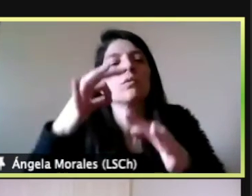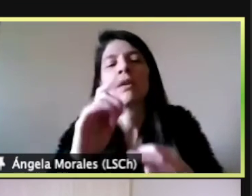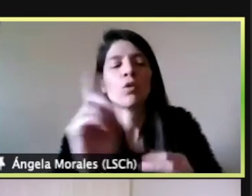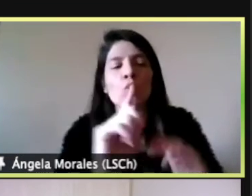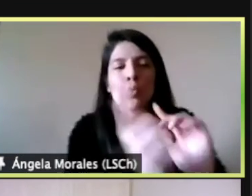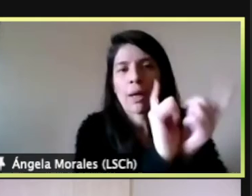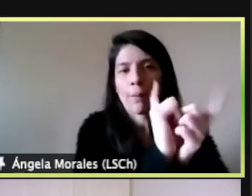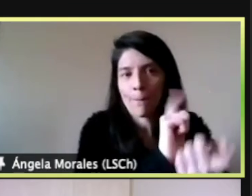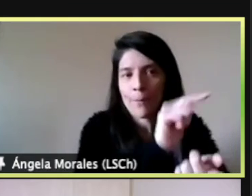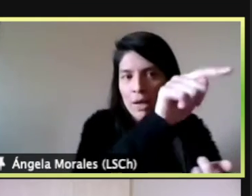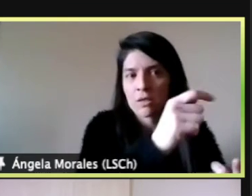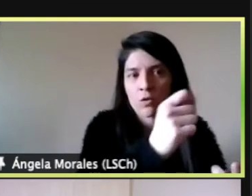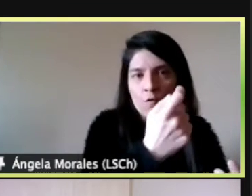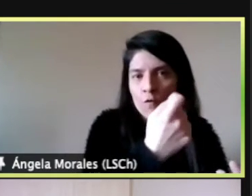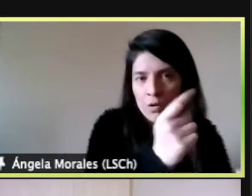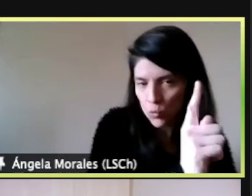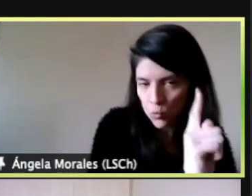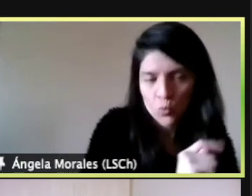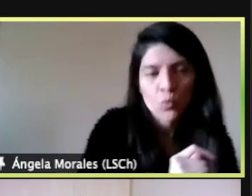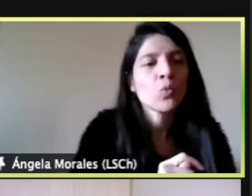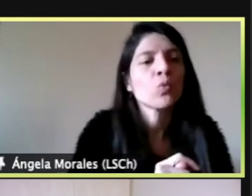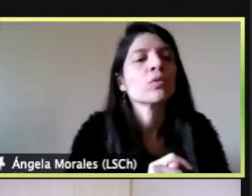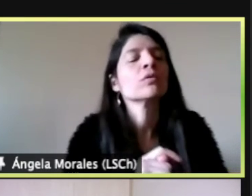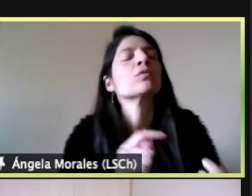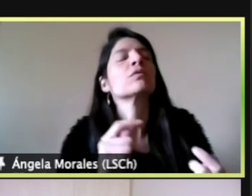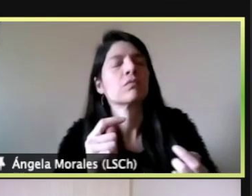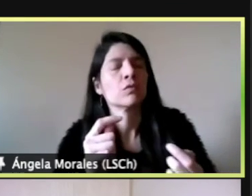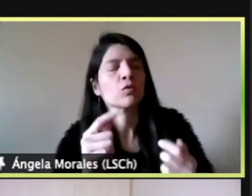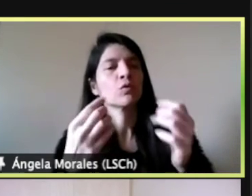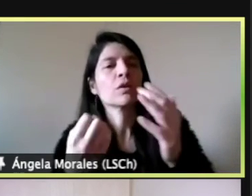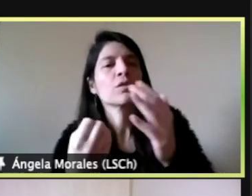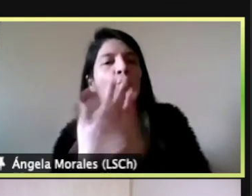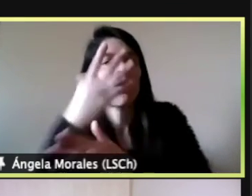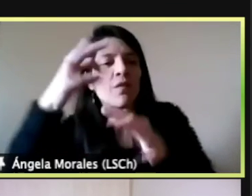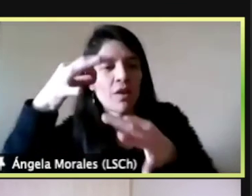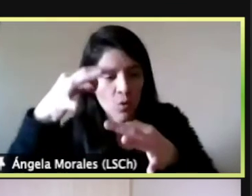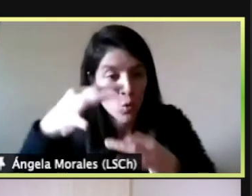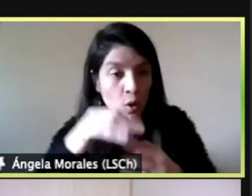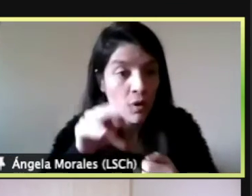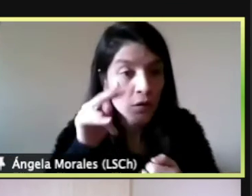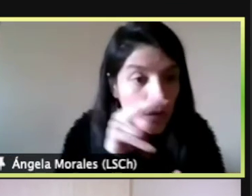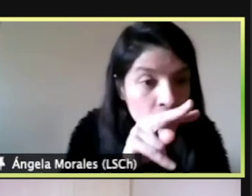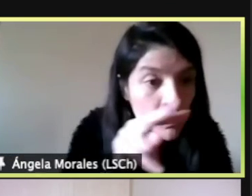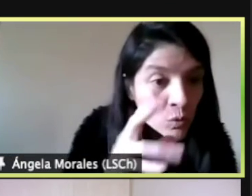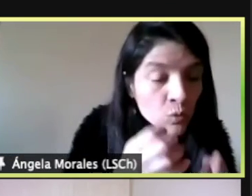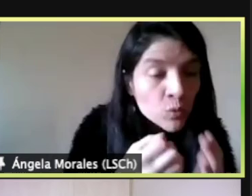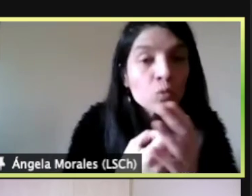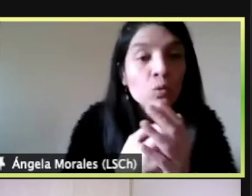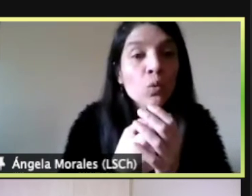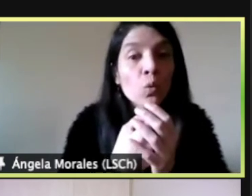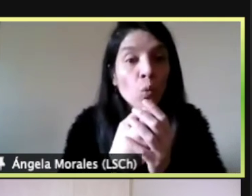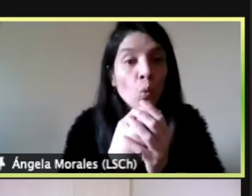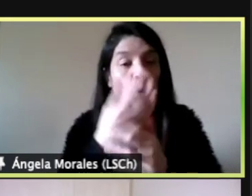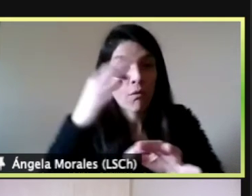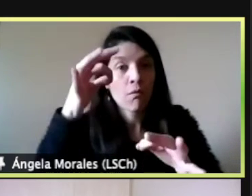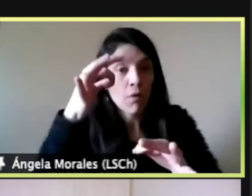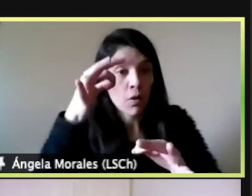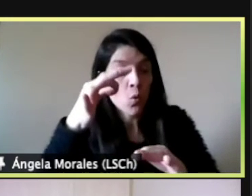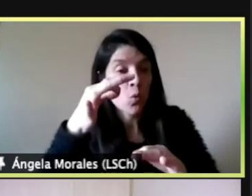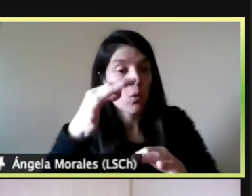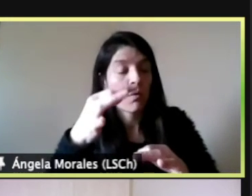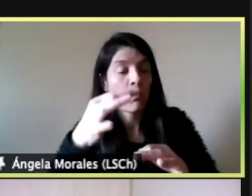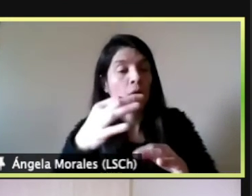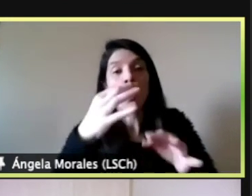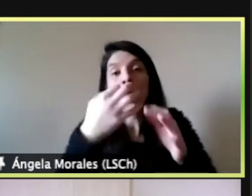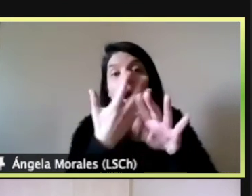voy a decir que va a ser esta nueva hoja. Fíjense que acá voy a tener una hoja 1 nueva y voy a tener esta tabla dinámica. Pero aquí yo no